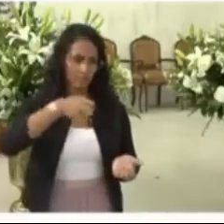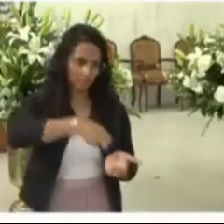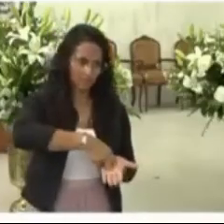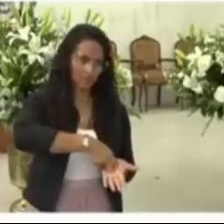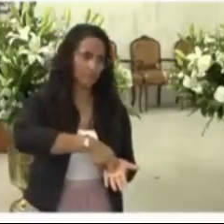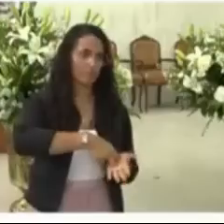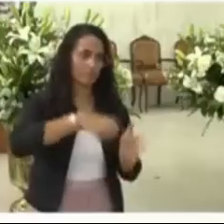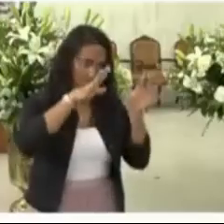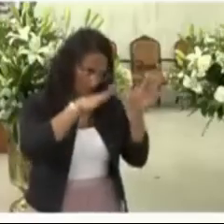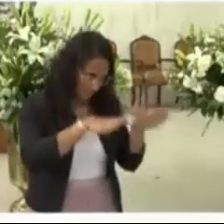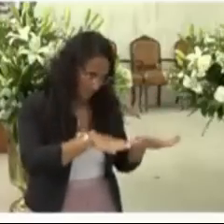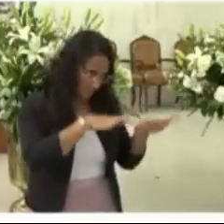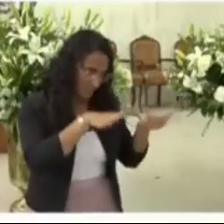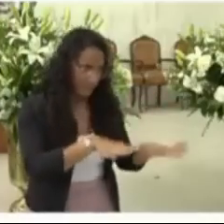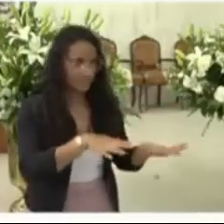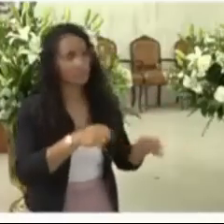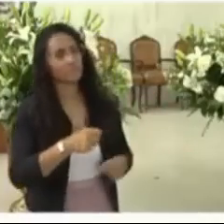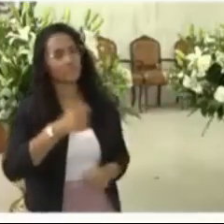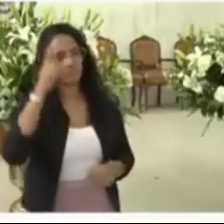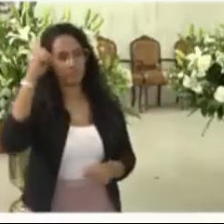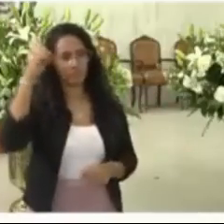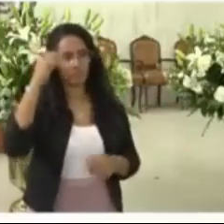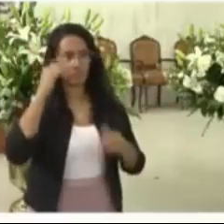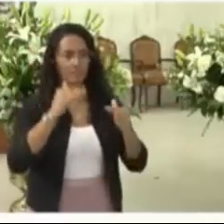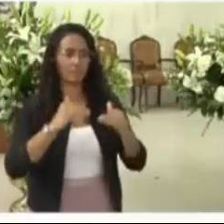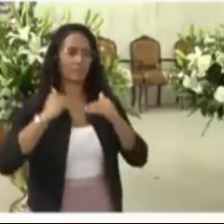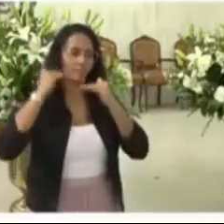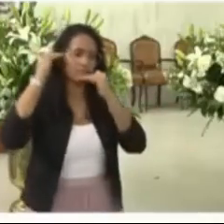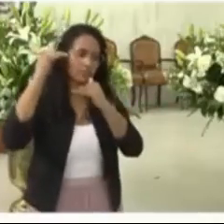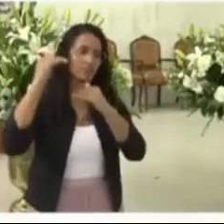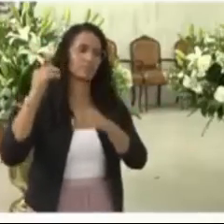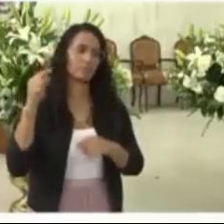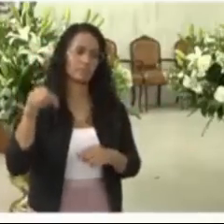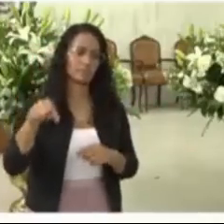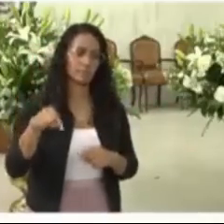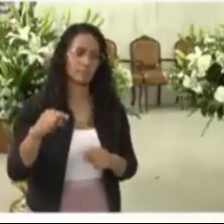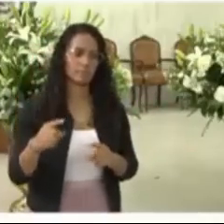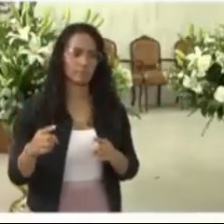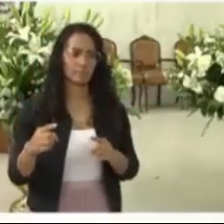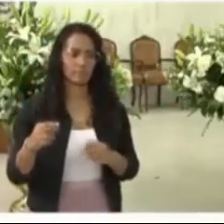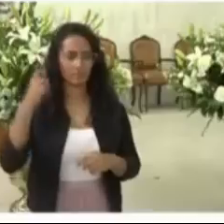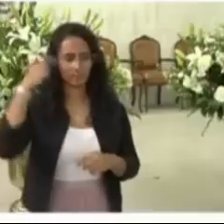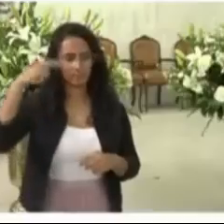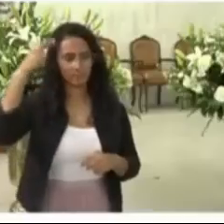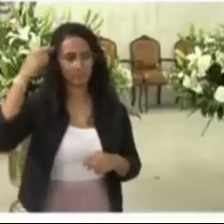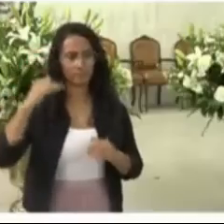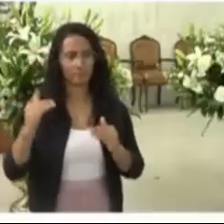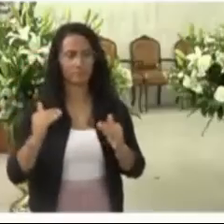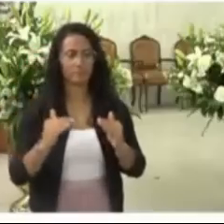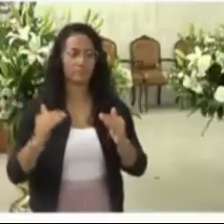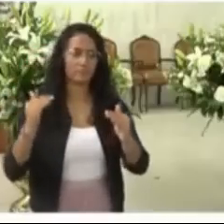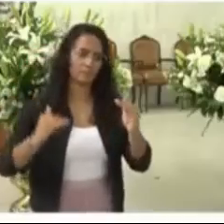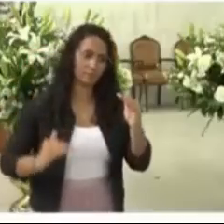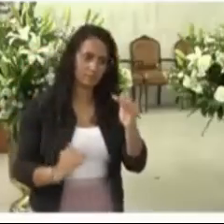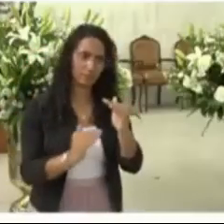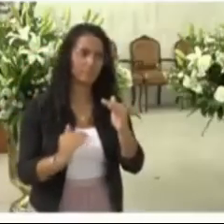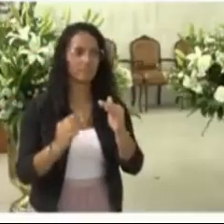reconociendo su condición, insuficiencia, incapacidad e